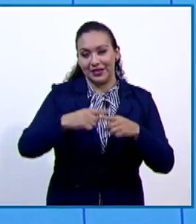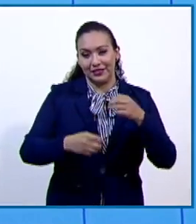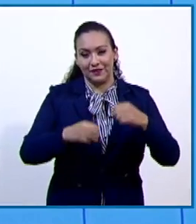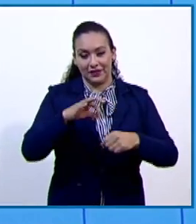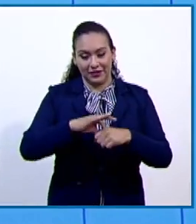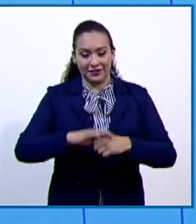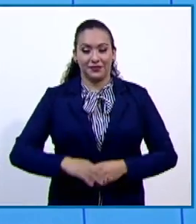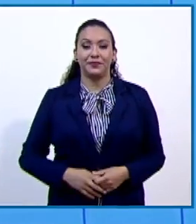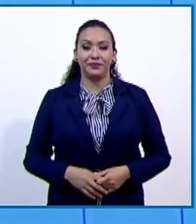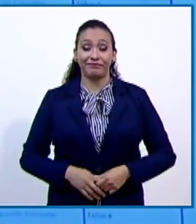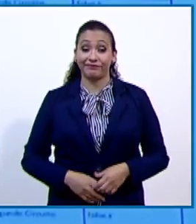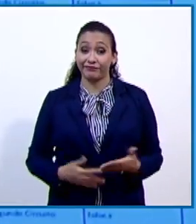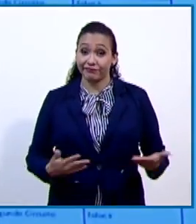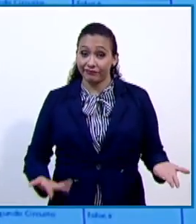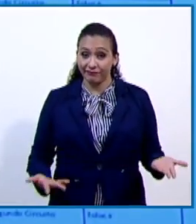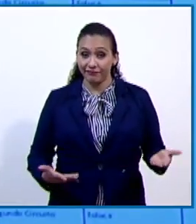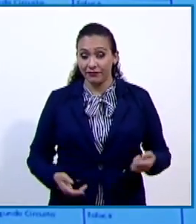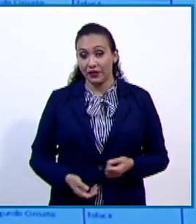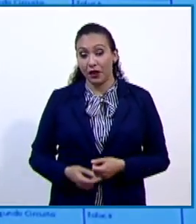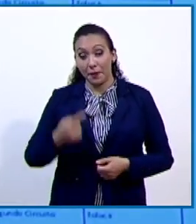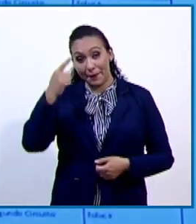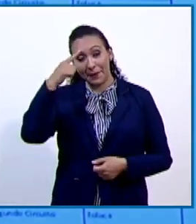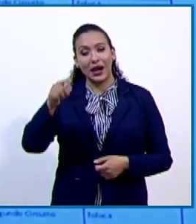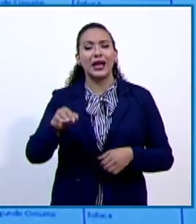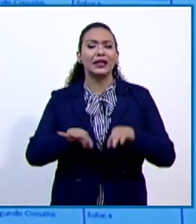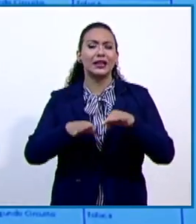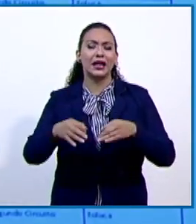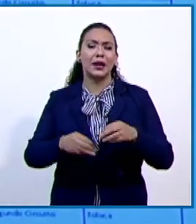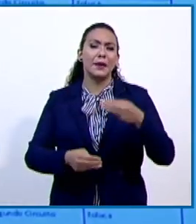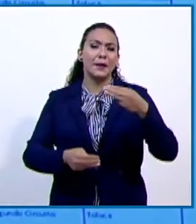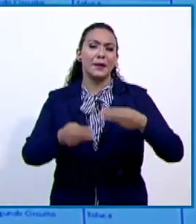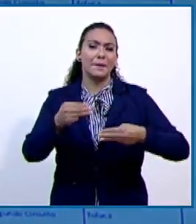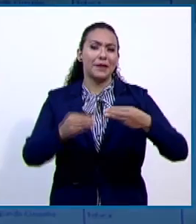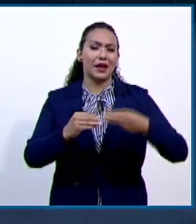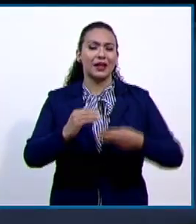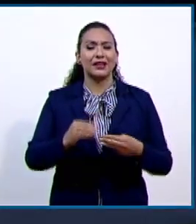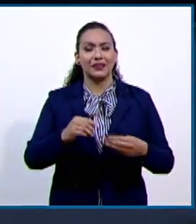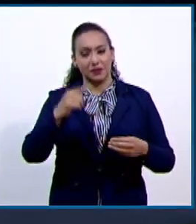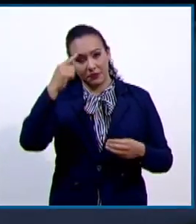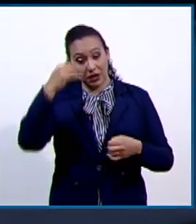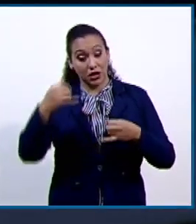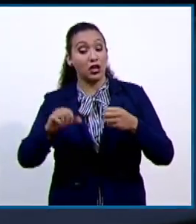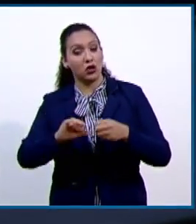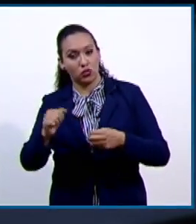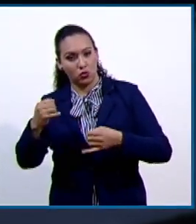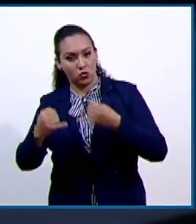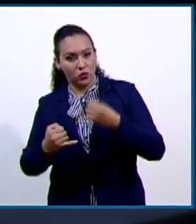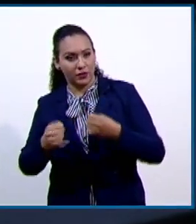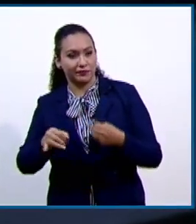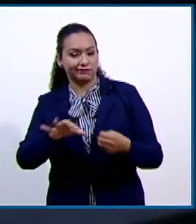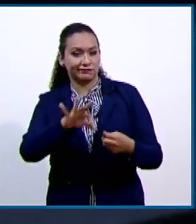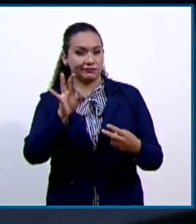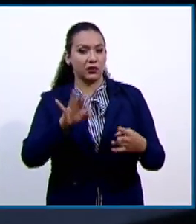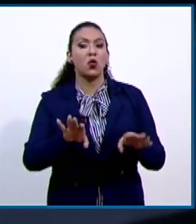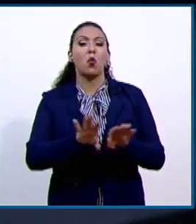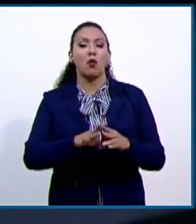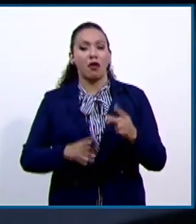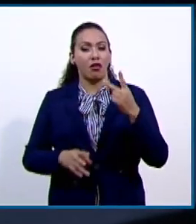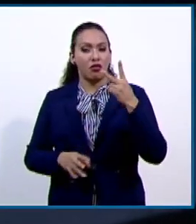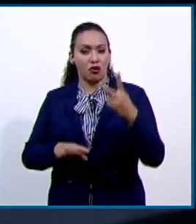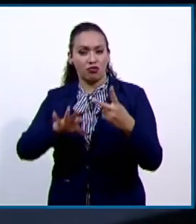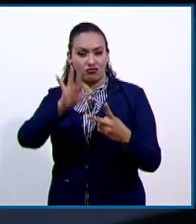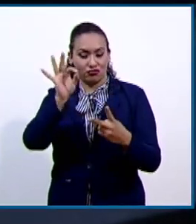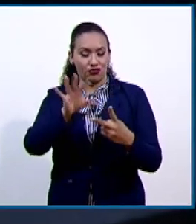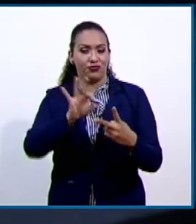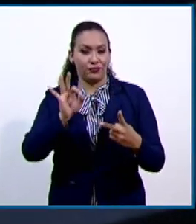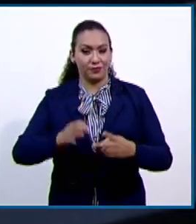Electoral. Mientras que para el cargo de magistrado de circuito y juez de distrito se seleccionarán 2